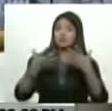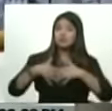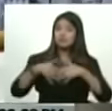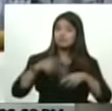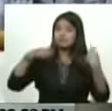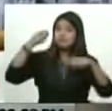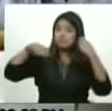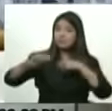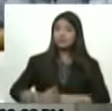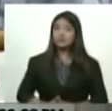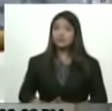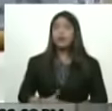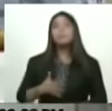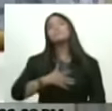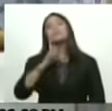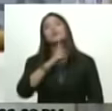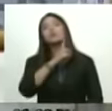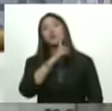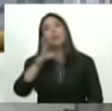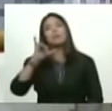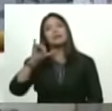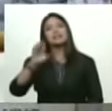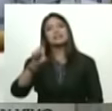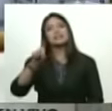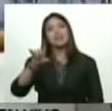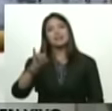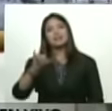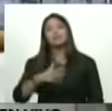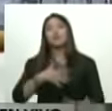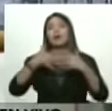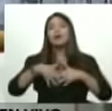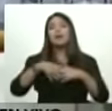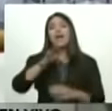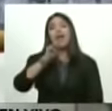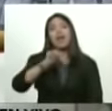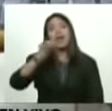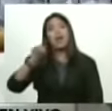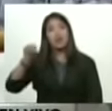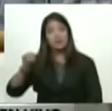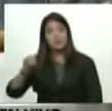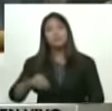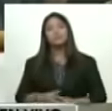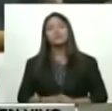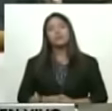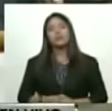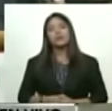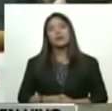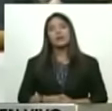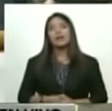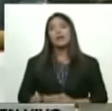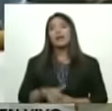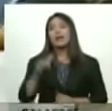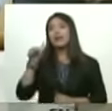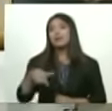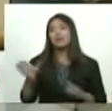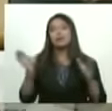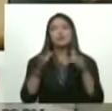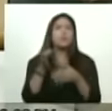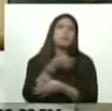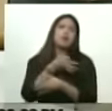exportación. Bueno, mi nombre es Jexi Riera, yo represento a la empresa 3M de Venezuela y definitivamente esta reunión ha sido